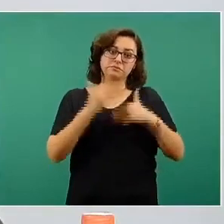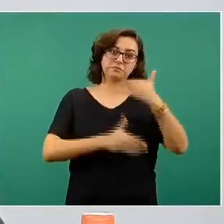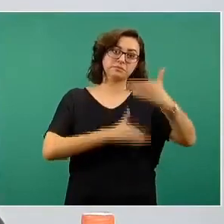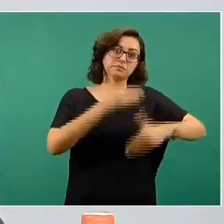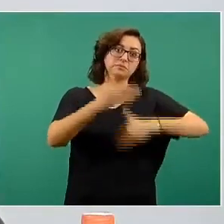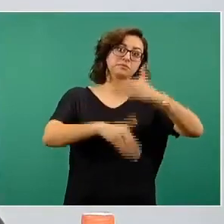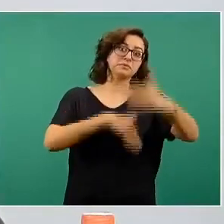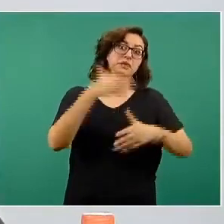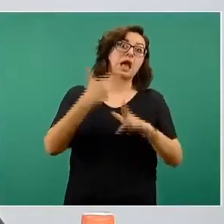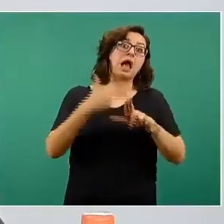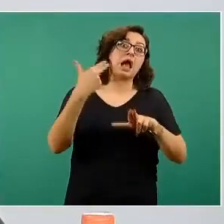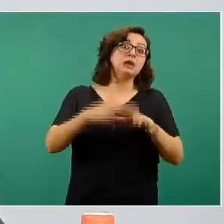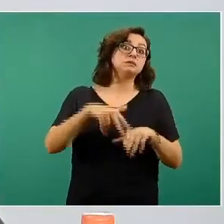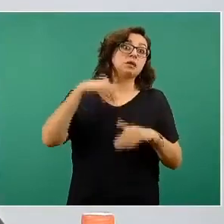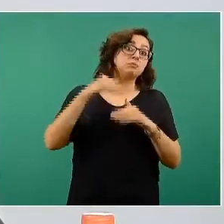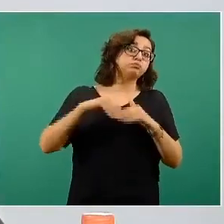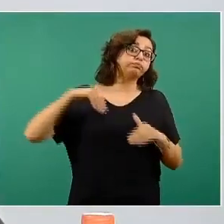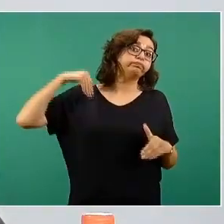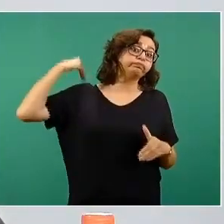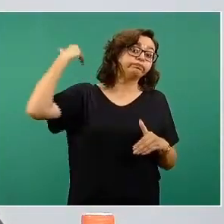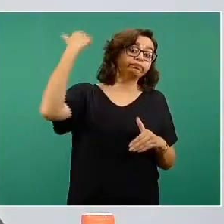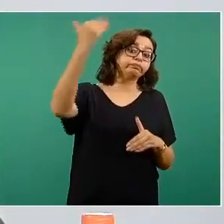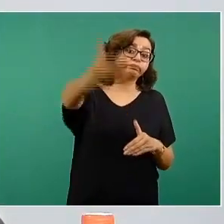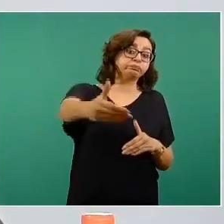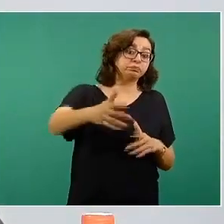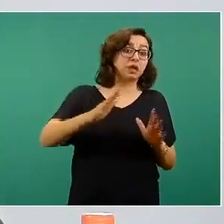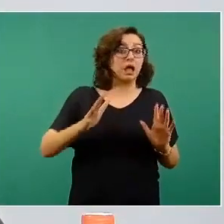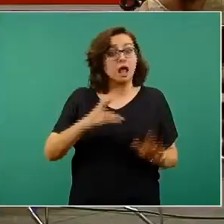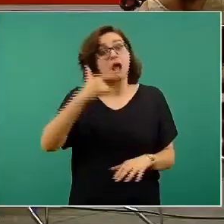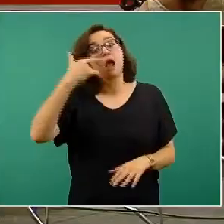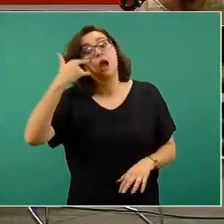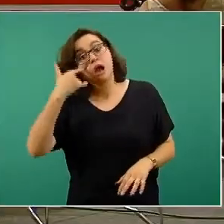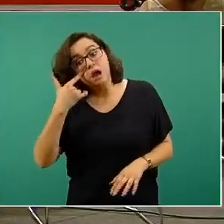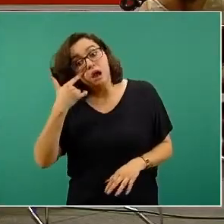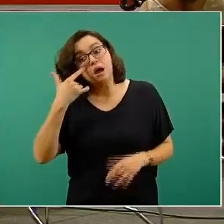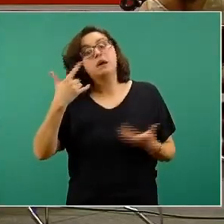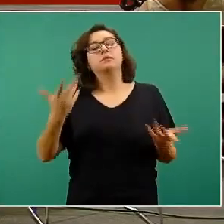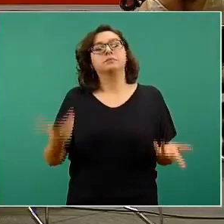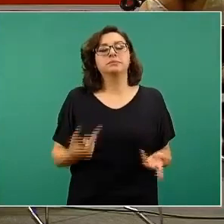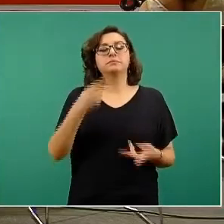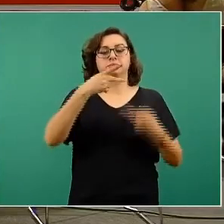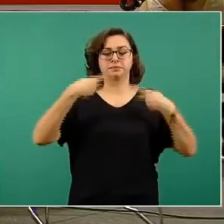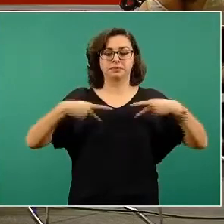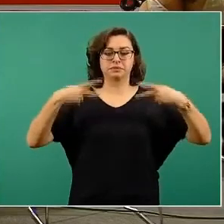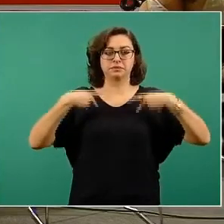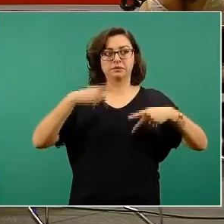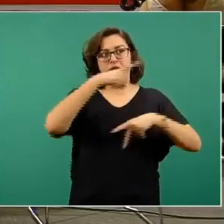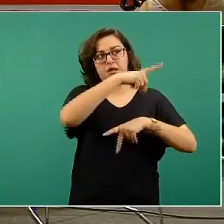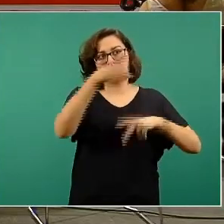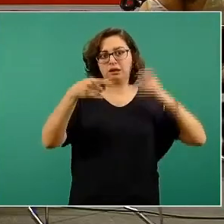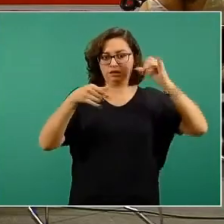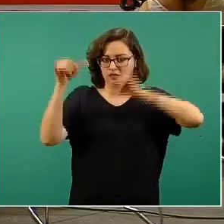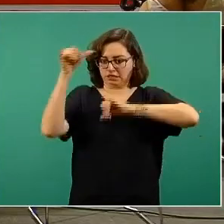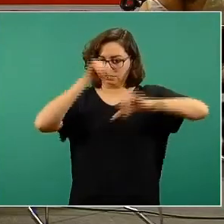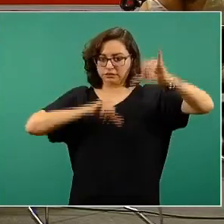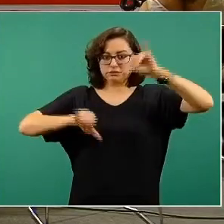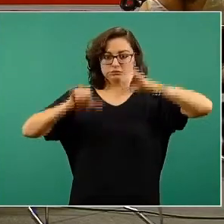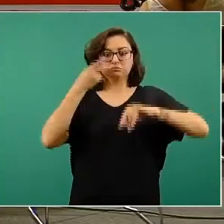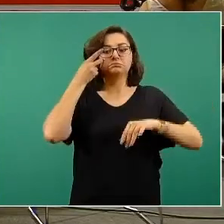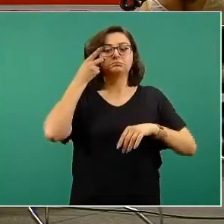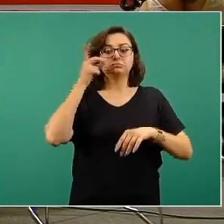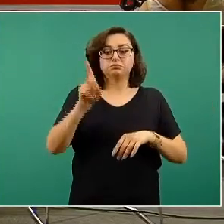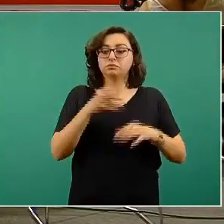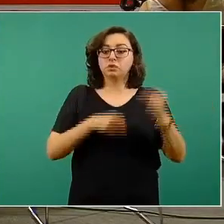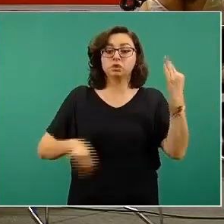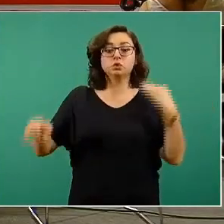adelante, en donde obviamente estarán involucrados sobre todo los fabricantes de la vacuna. Recordemos que todas las vacunas se han aprobado